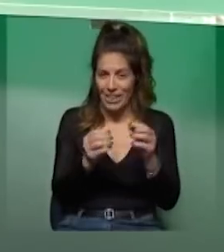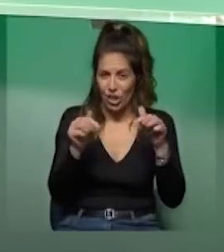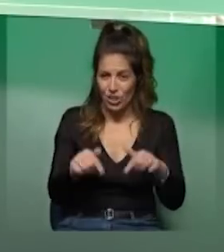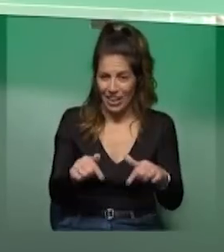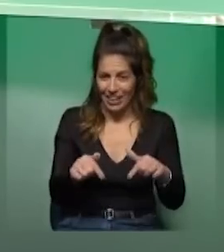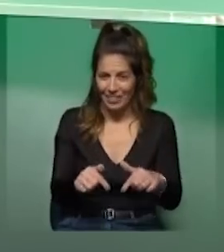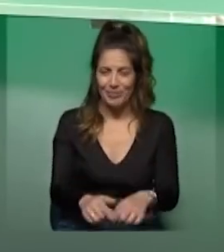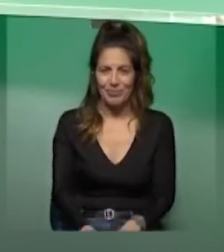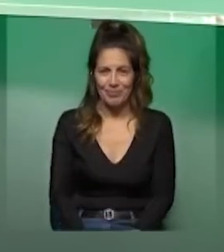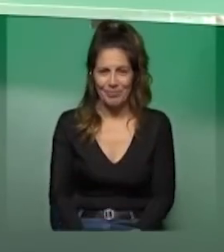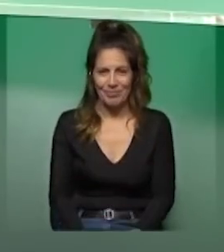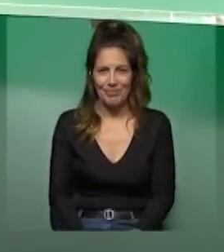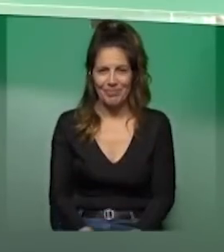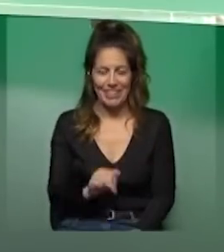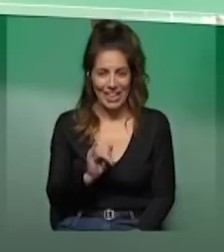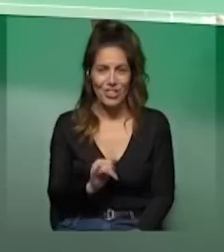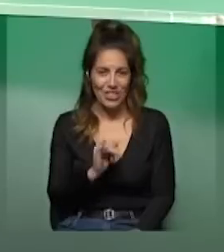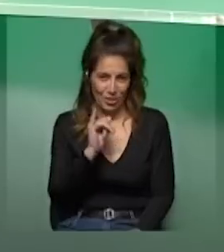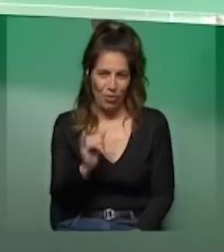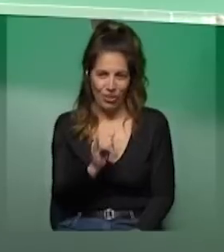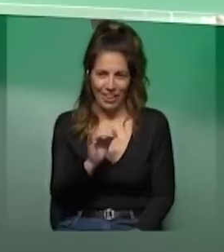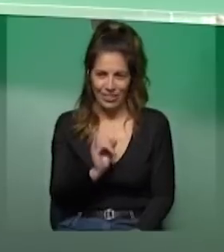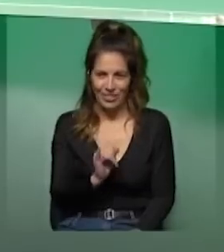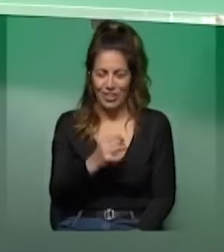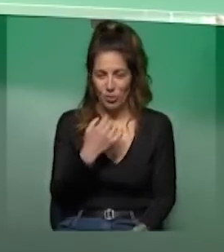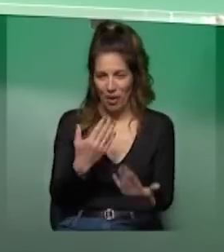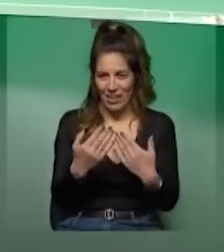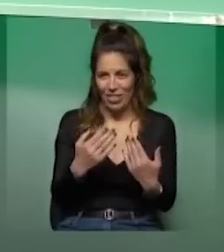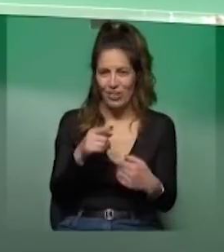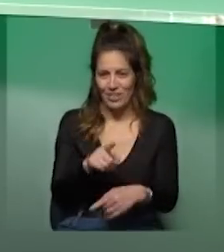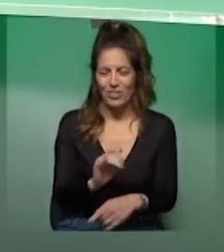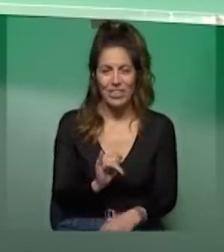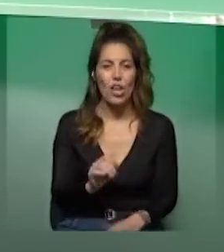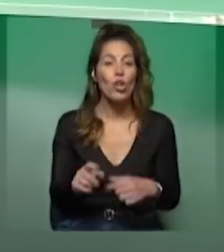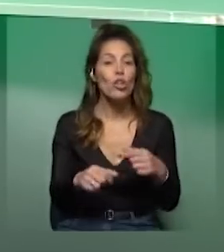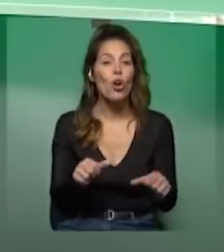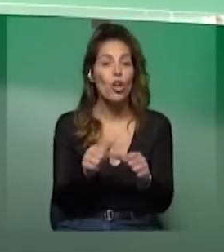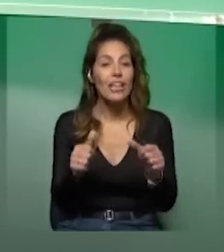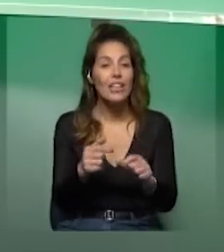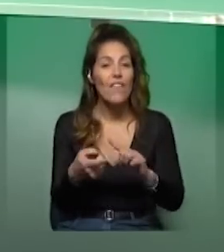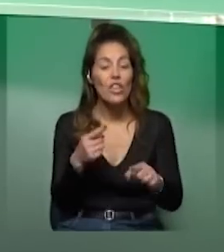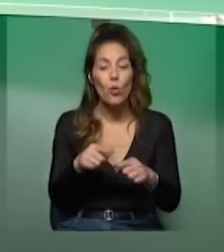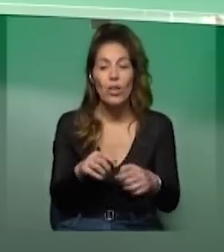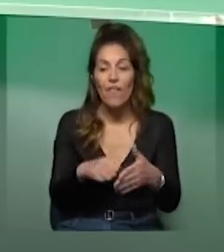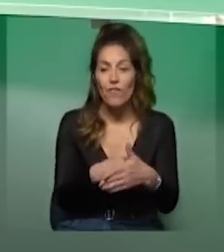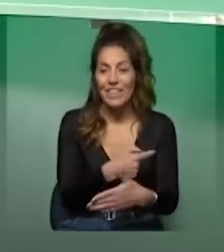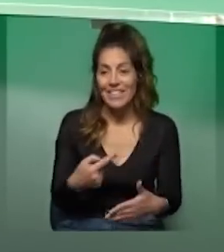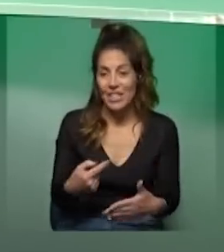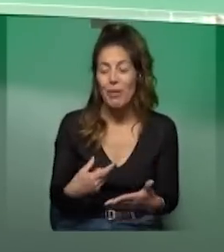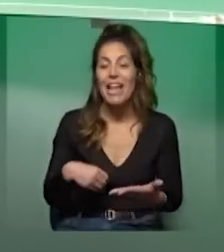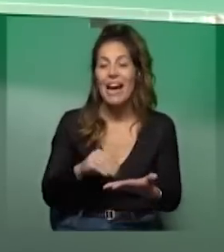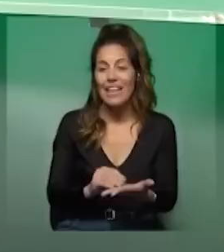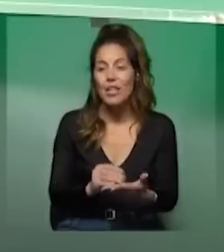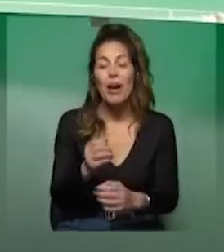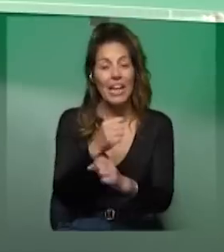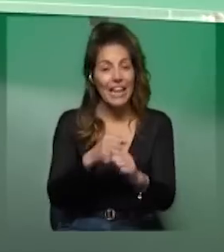en piso eh eso estuvo comentando eso se estuvo comentando Bueno muy bien seguimos con actividades vinculadas este fin de semana además a propósito de